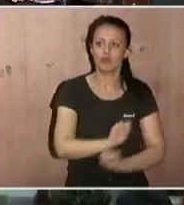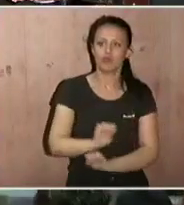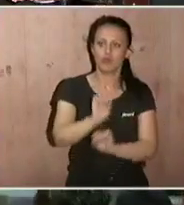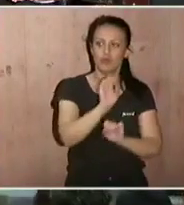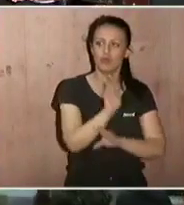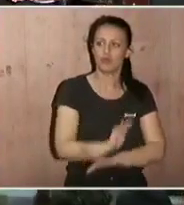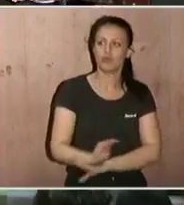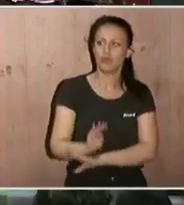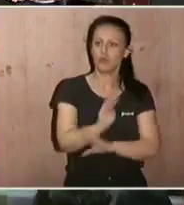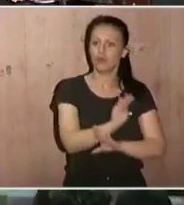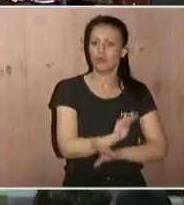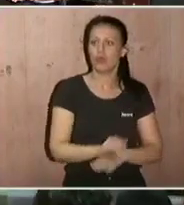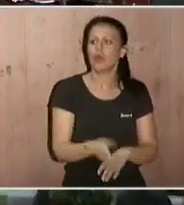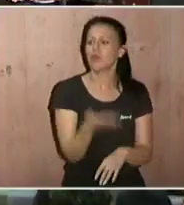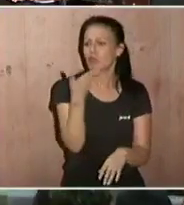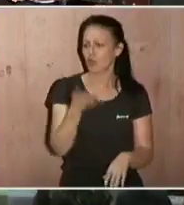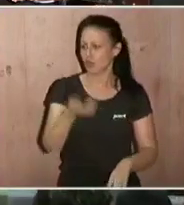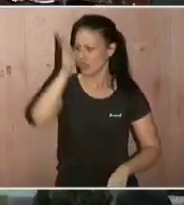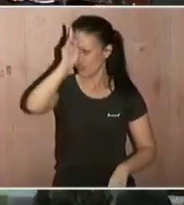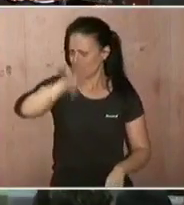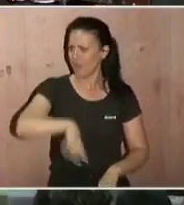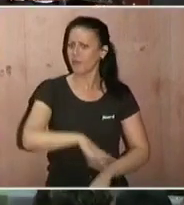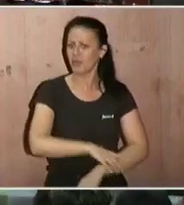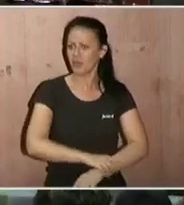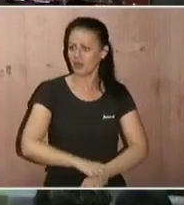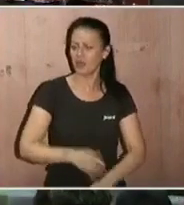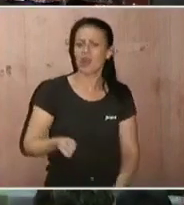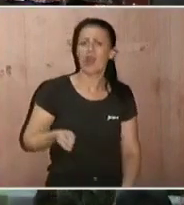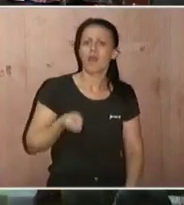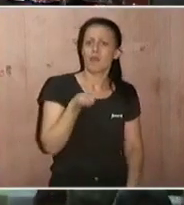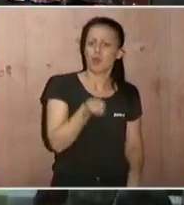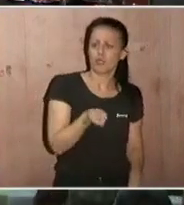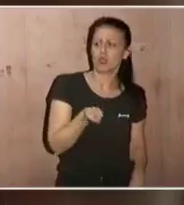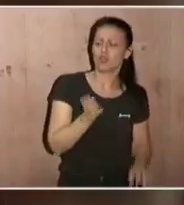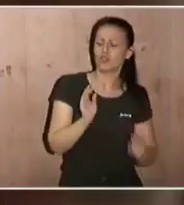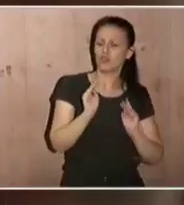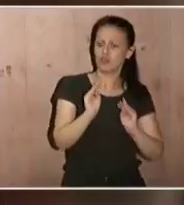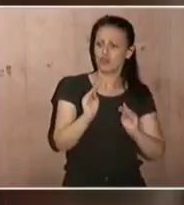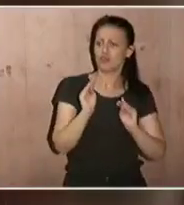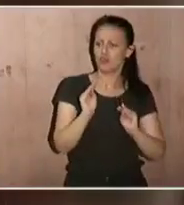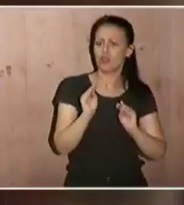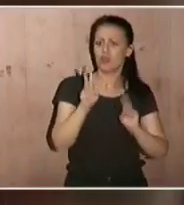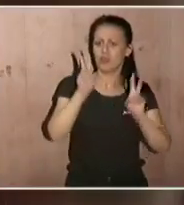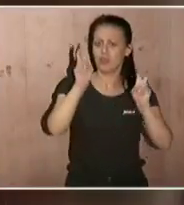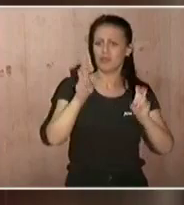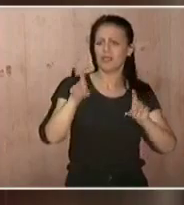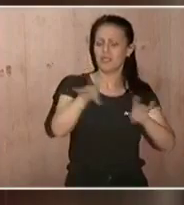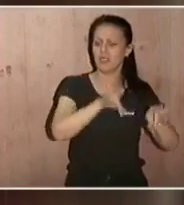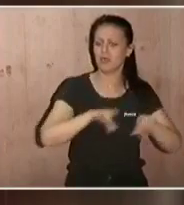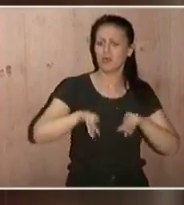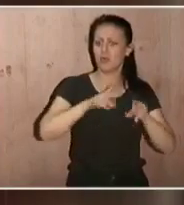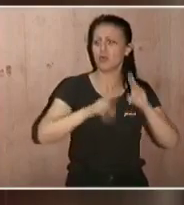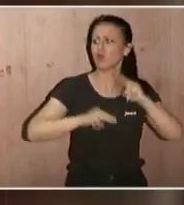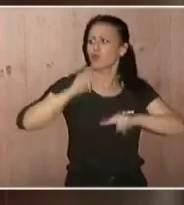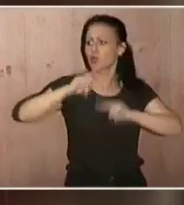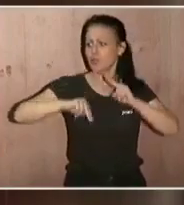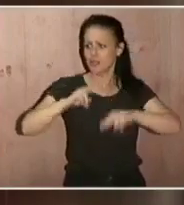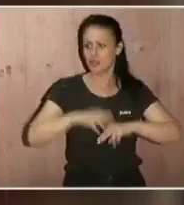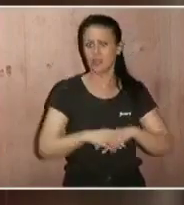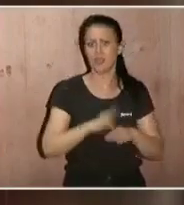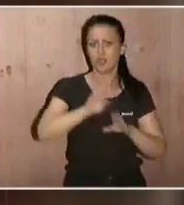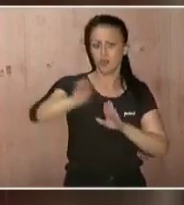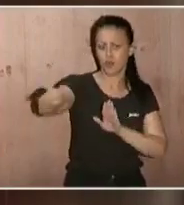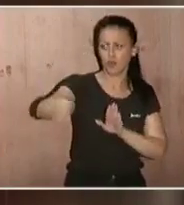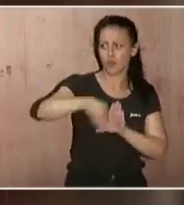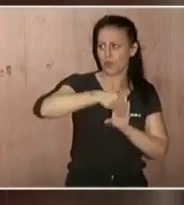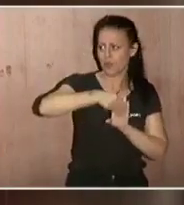No menos relevantes e influyentes son sus aportaciones doctrinales en materia territorial y urbanística, complementadas